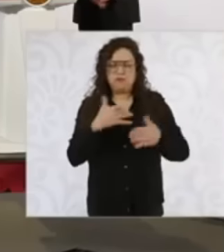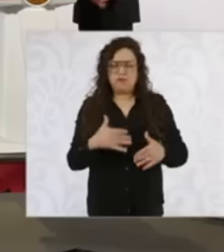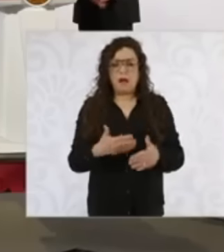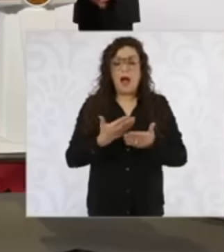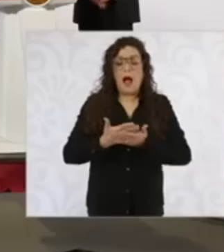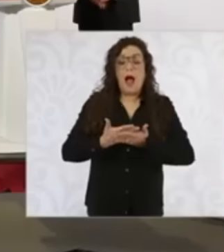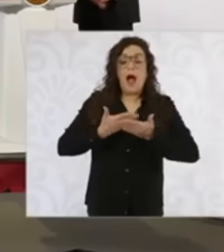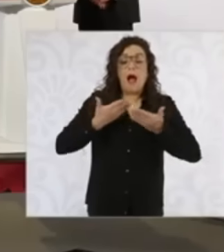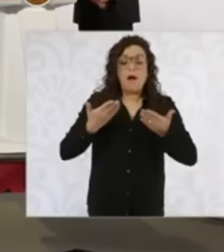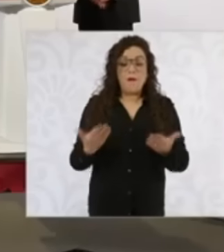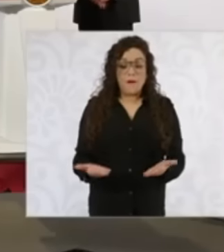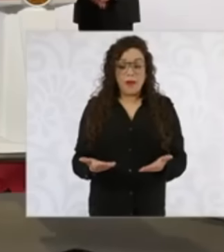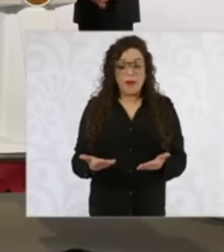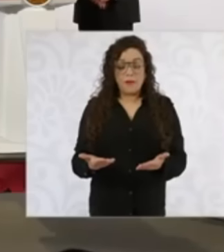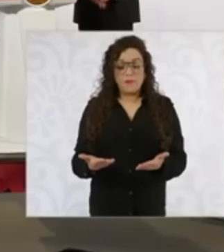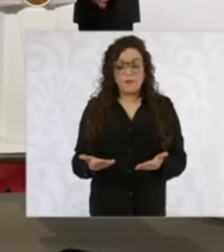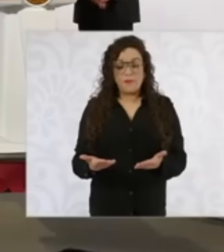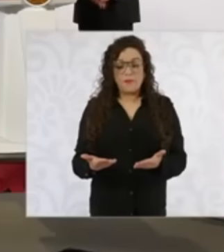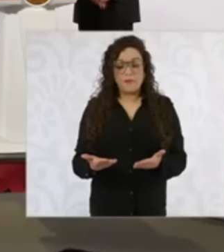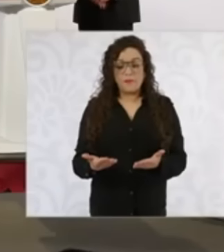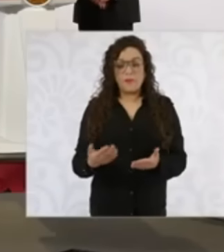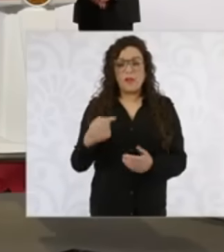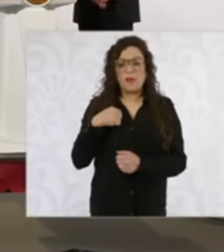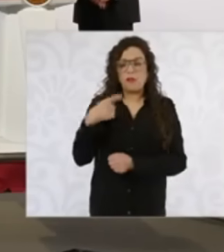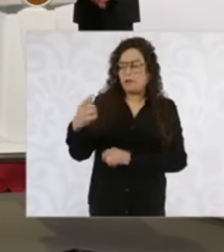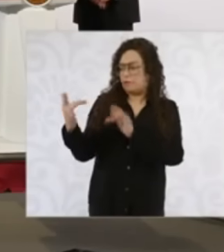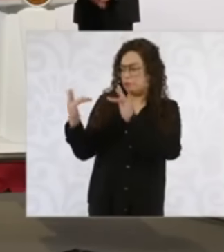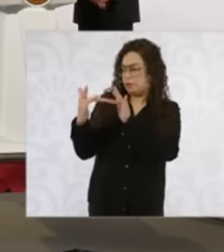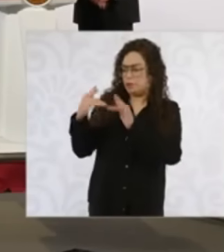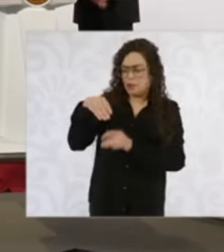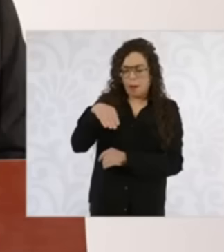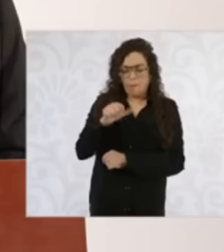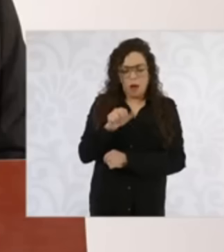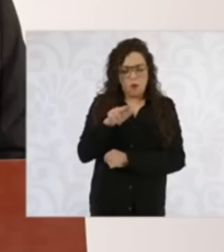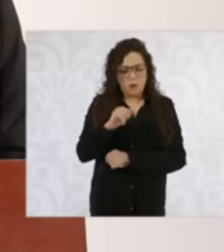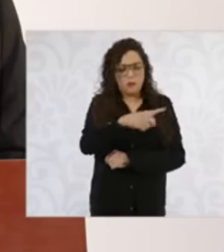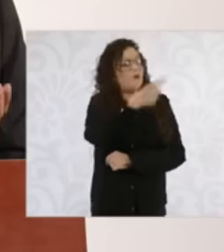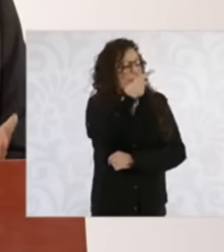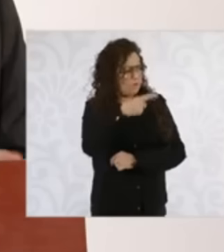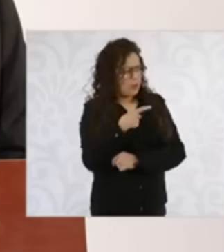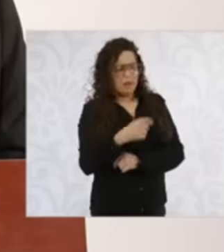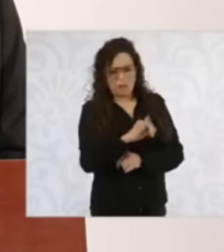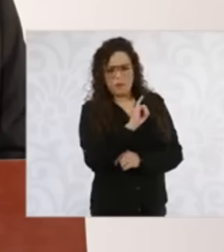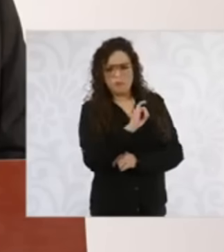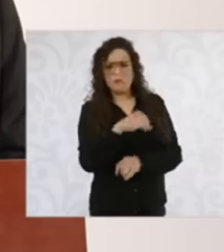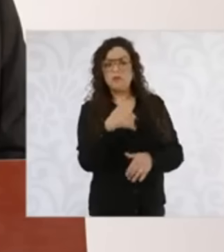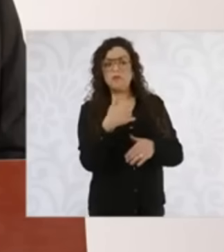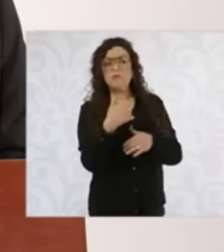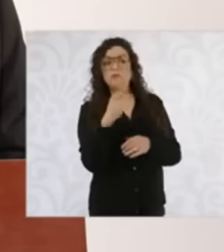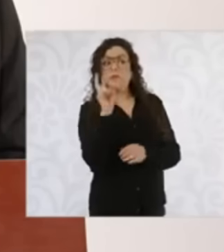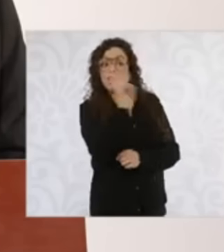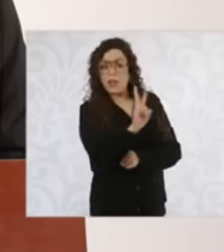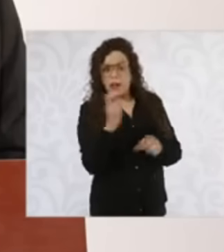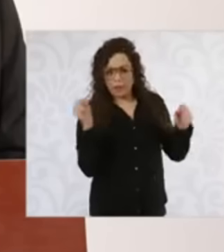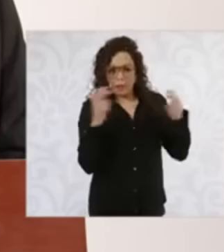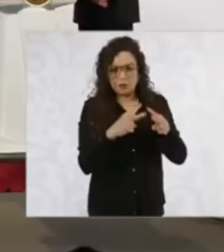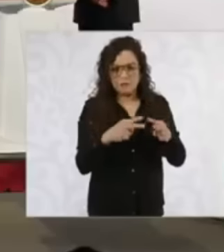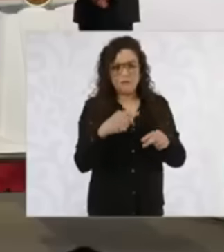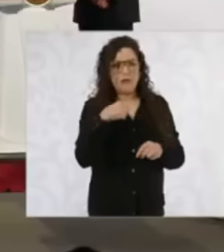salud, vivienda, aumenta el presupuesto. El presupuesto en inversión pública es de alrededor de